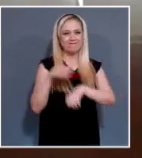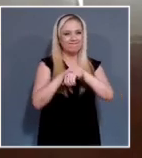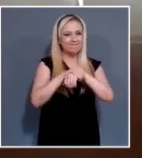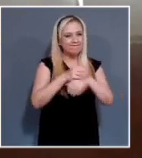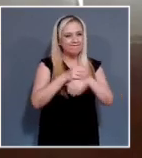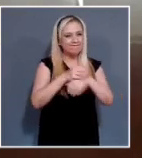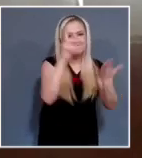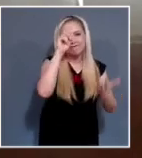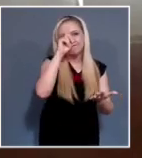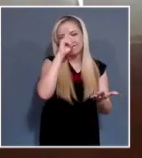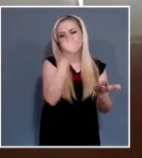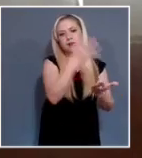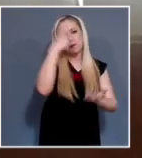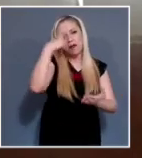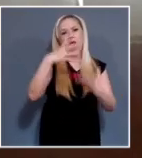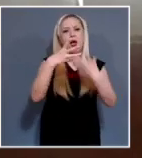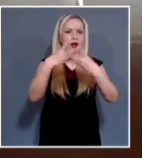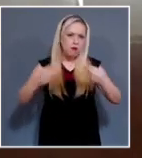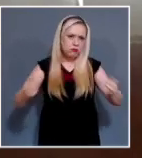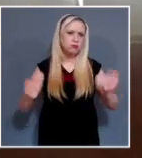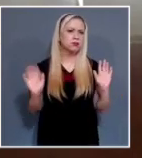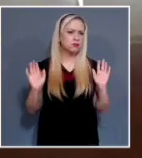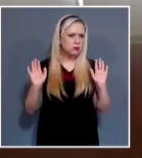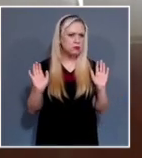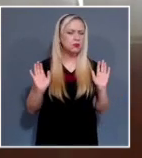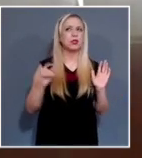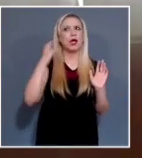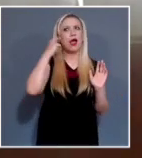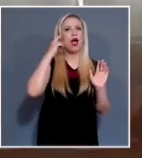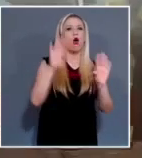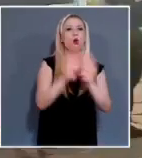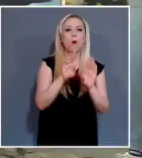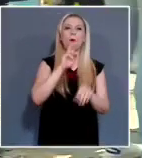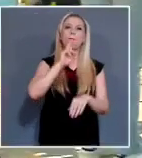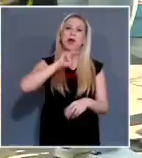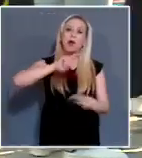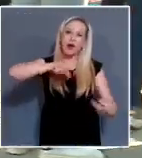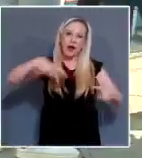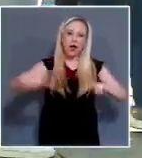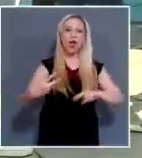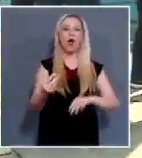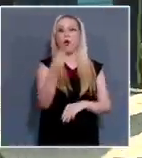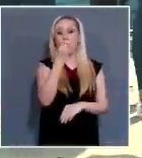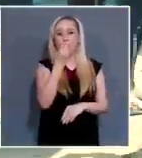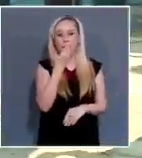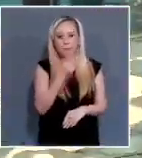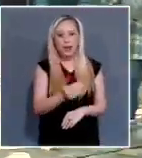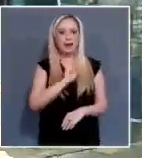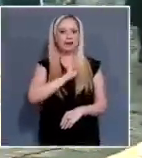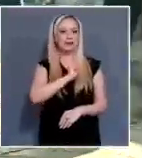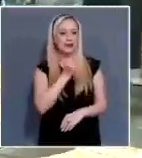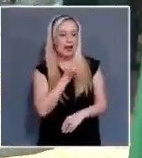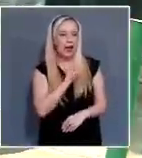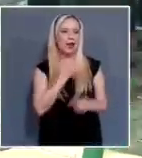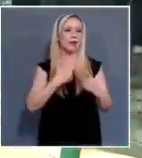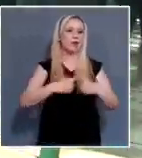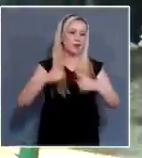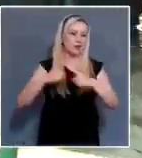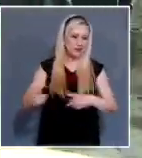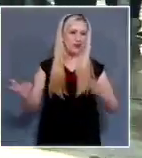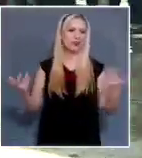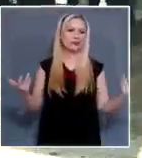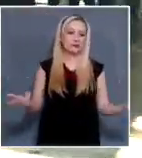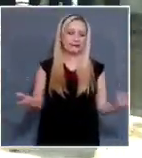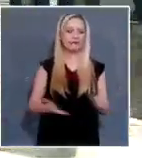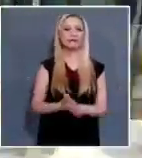materia de nutrición, etcétera, respaldar la medida en esos litigios. consideran que otra vía para proteger la salud